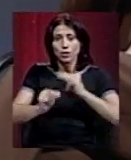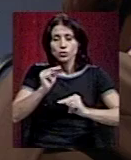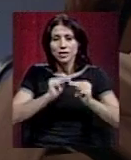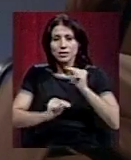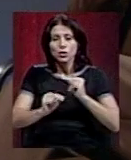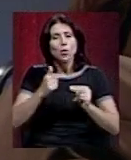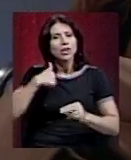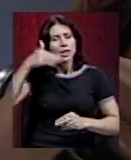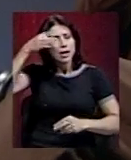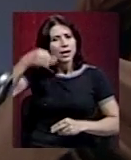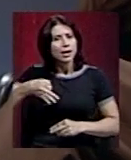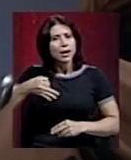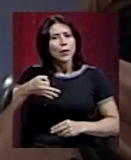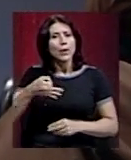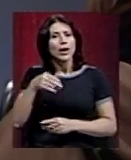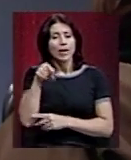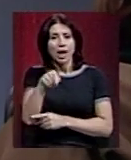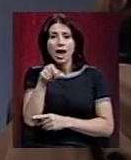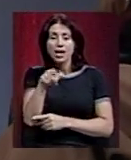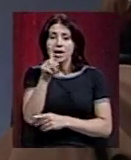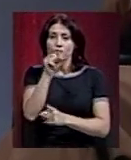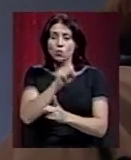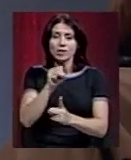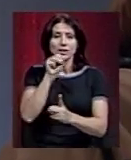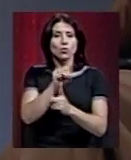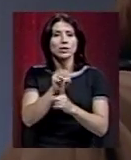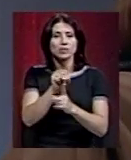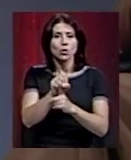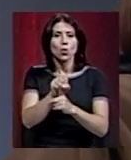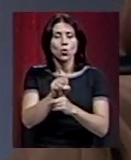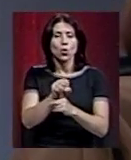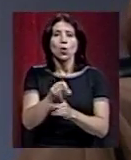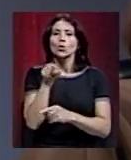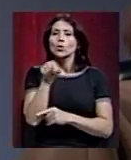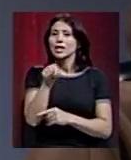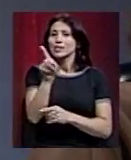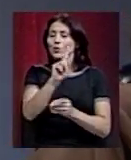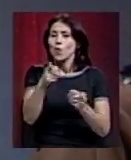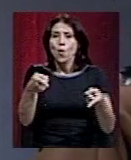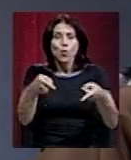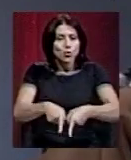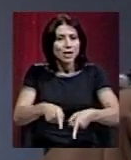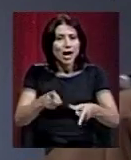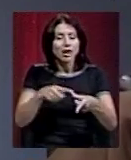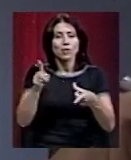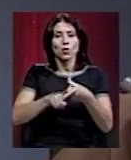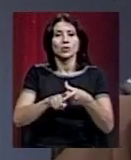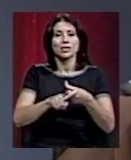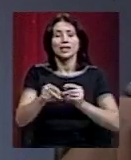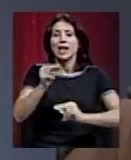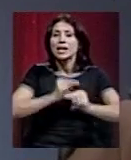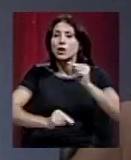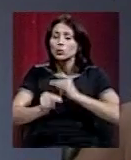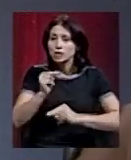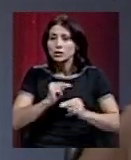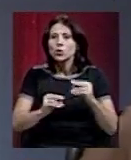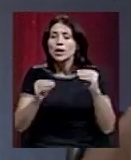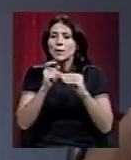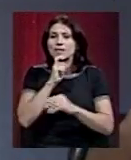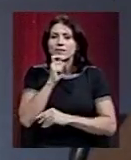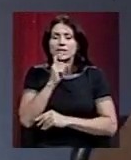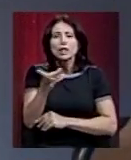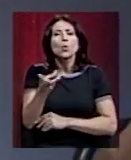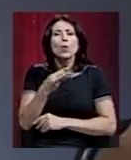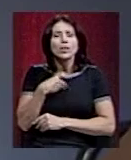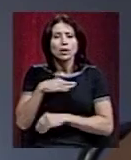parece que había una situación donde eso no ocurría, y entonces la negociación debe haber sido mucho más difícil. Cuéntenos, por